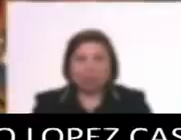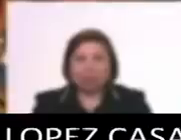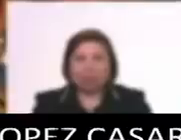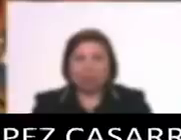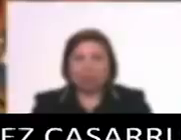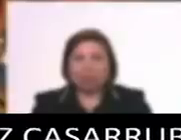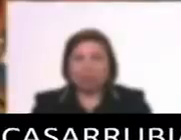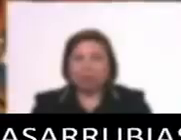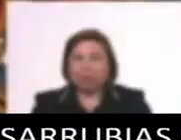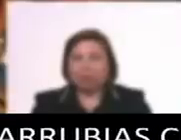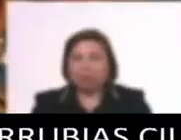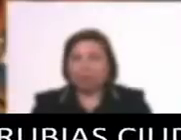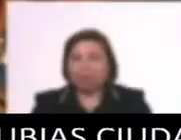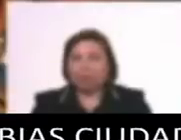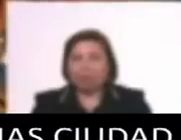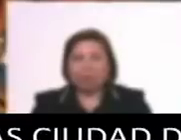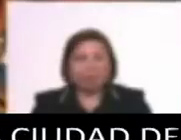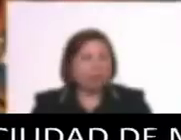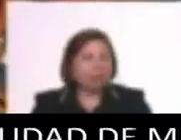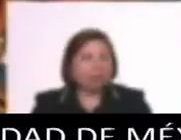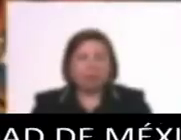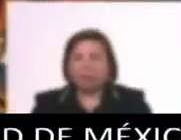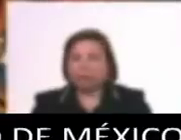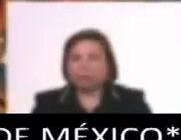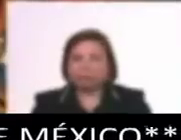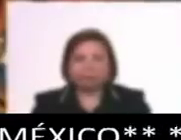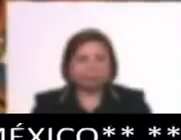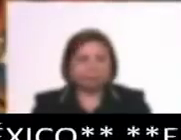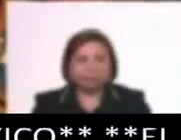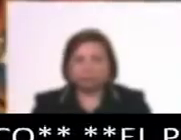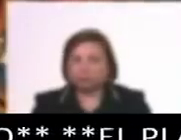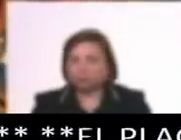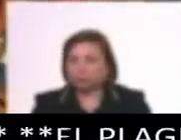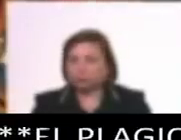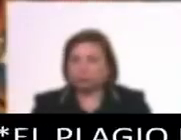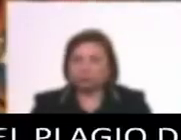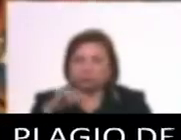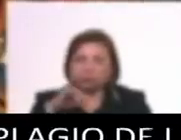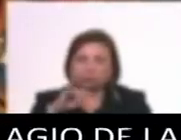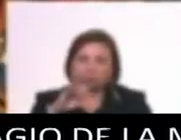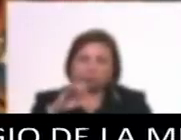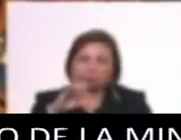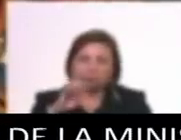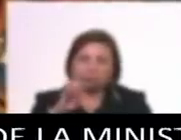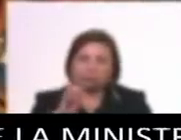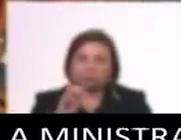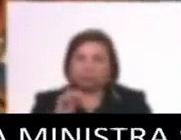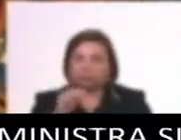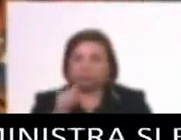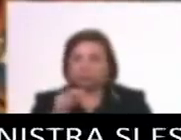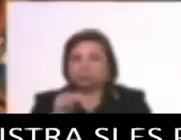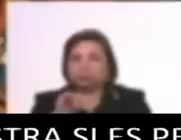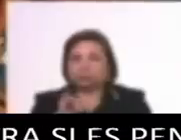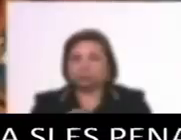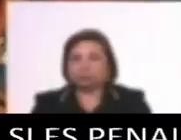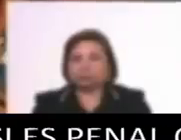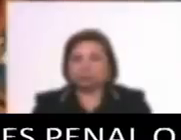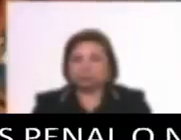en el país, piden la renuncia de Dina Boluarte, la nueva presidenta, la vicepresidenta que asumió